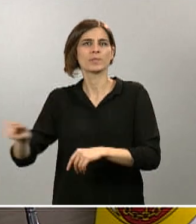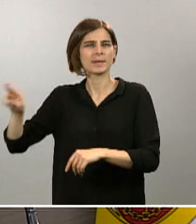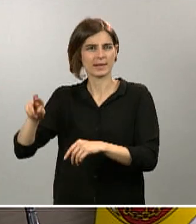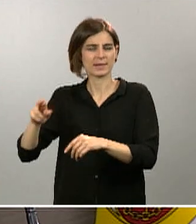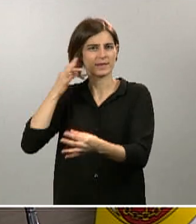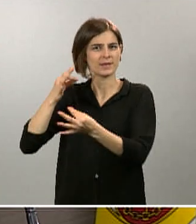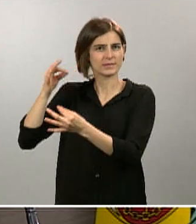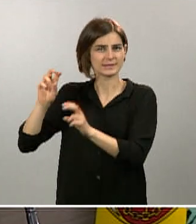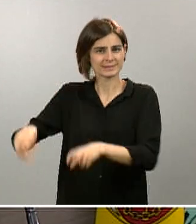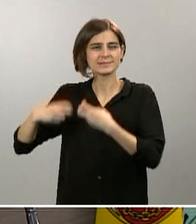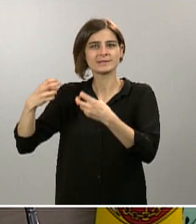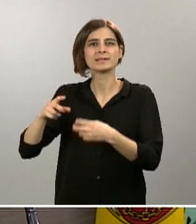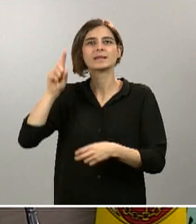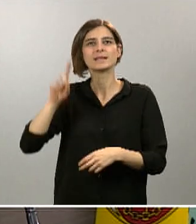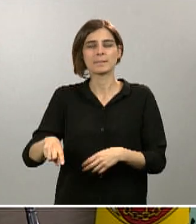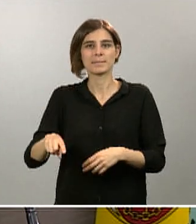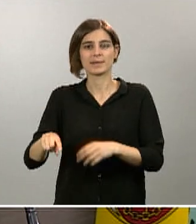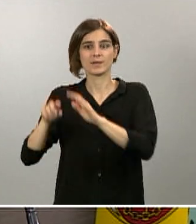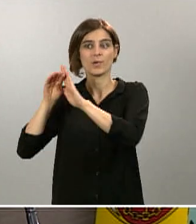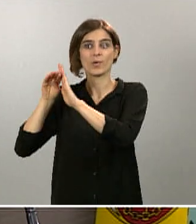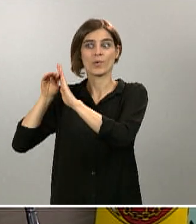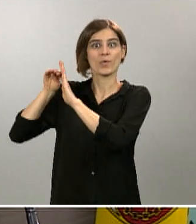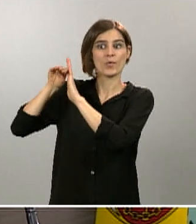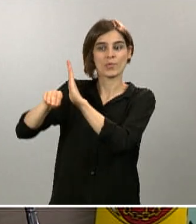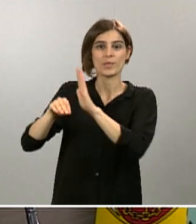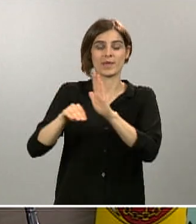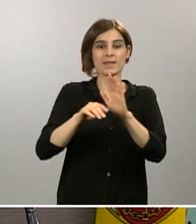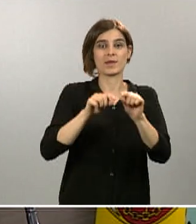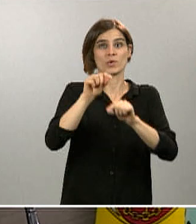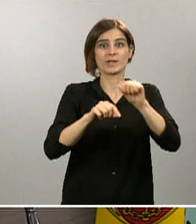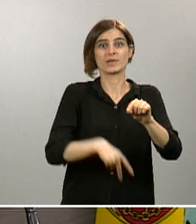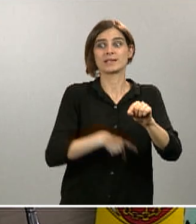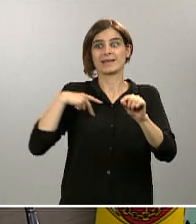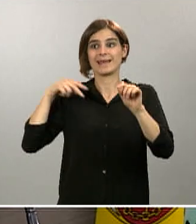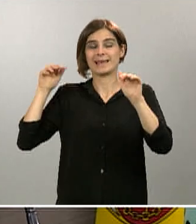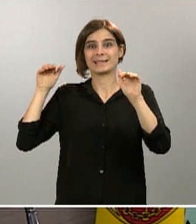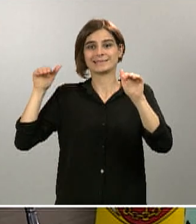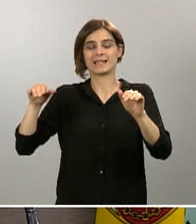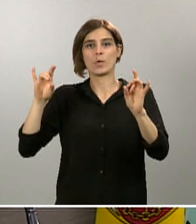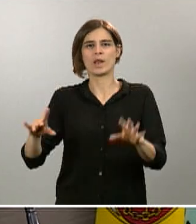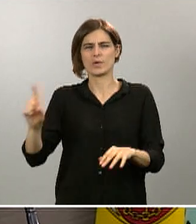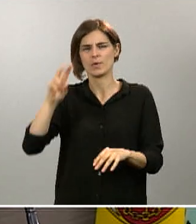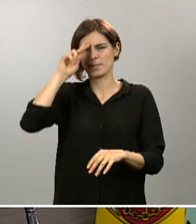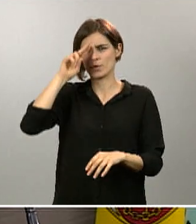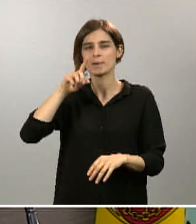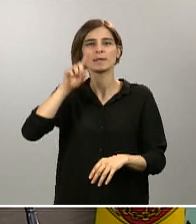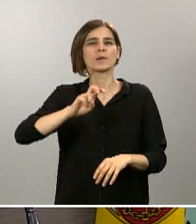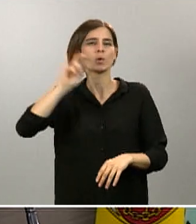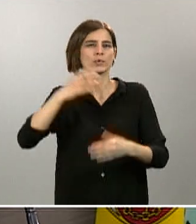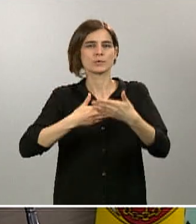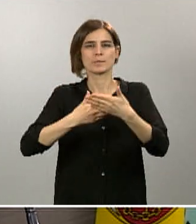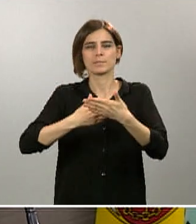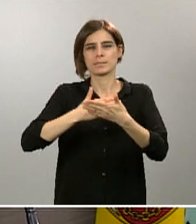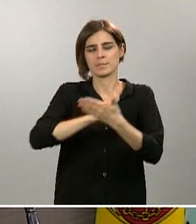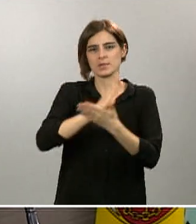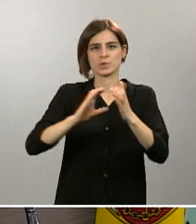mismo ritmo que el de contagios generales? Y también pregunta en la que también coinciden otros medios, como 65 y más, ¿cuándo se tendrán analizados los